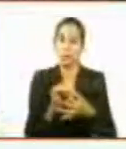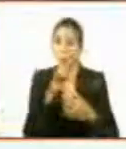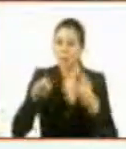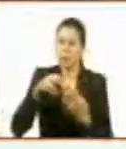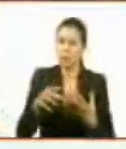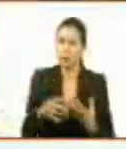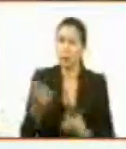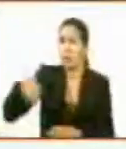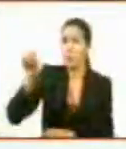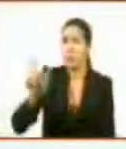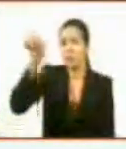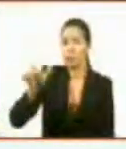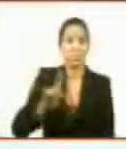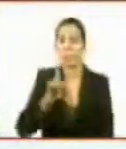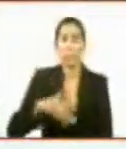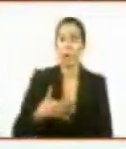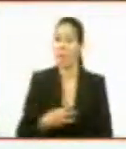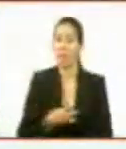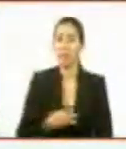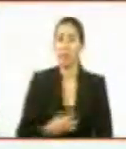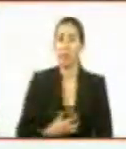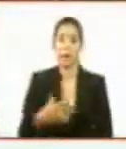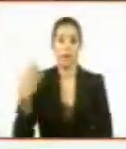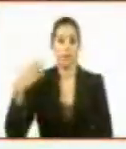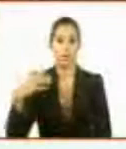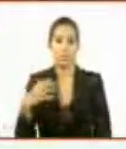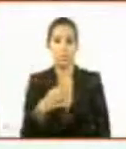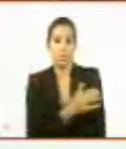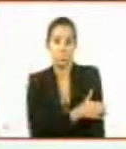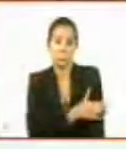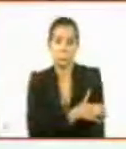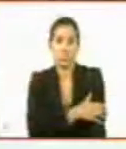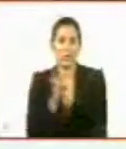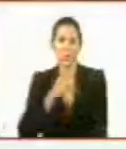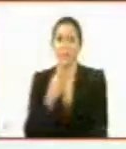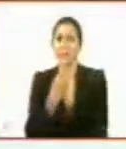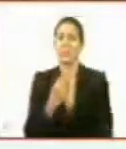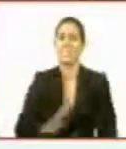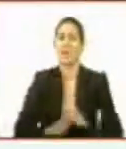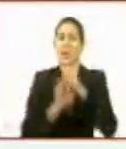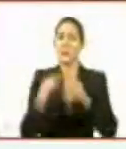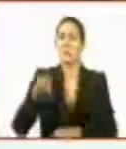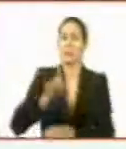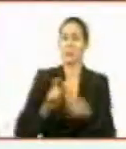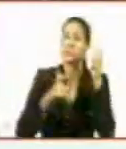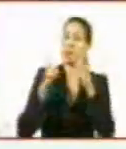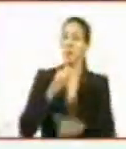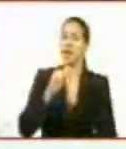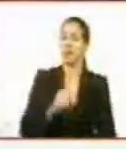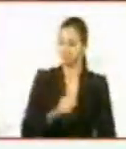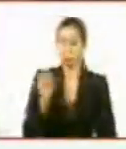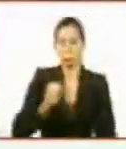Cuando los contrarrevolucionarios venezolanos señalan que el caudillo Chávez, está